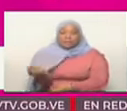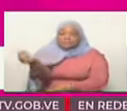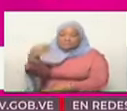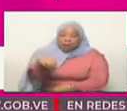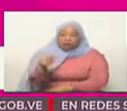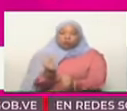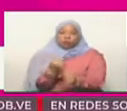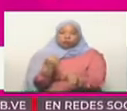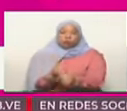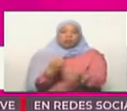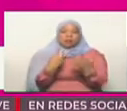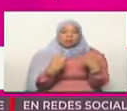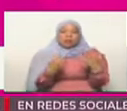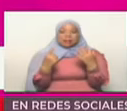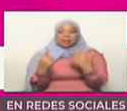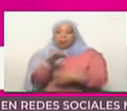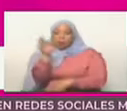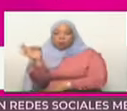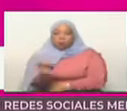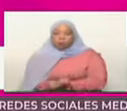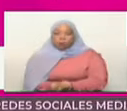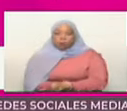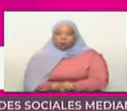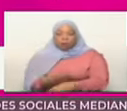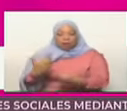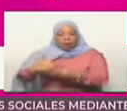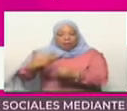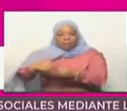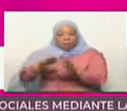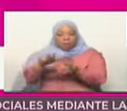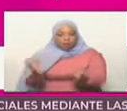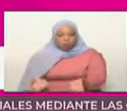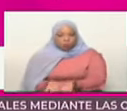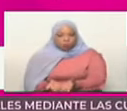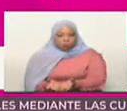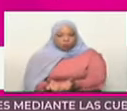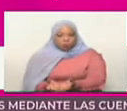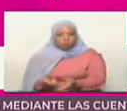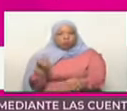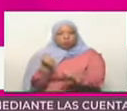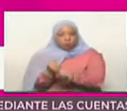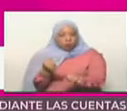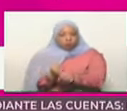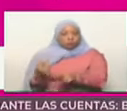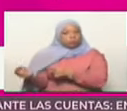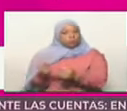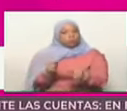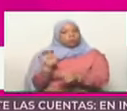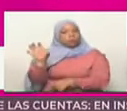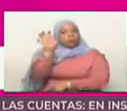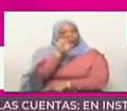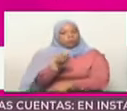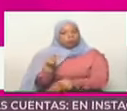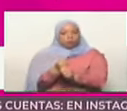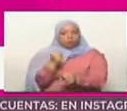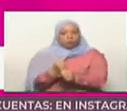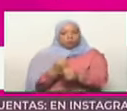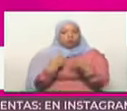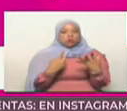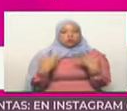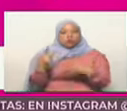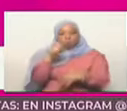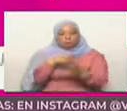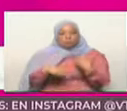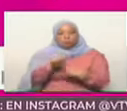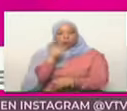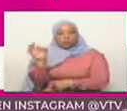del 66% del combustible mundial. Te estoy hablando de los países que tenemos el